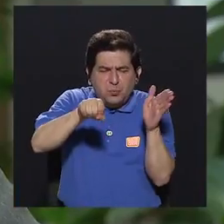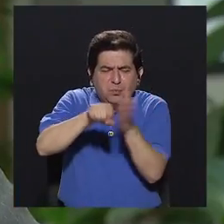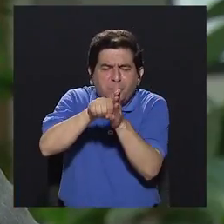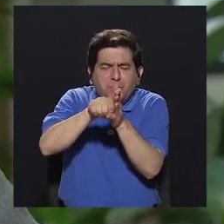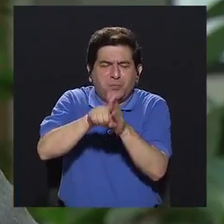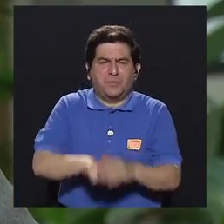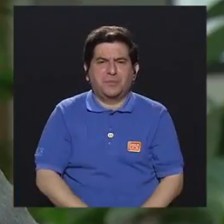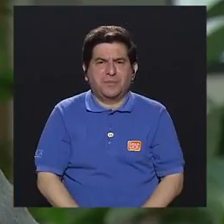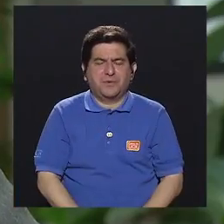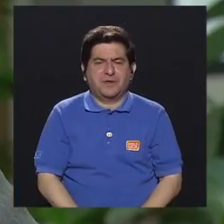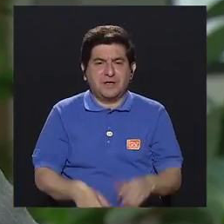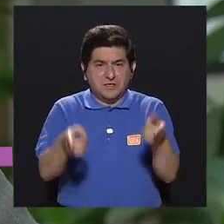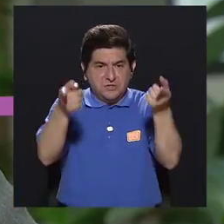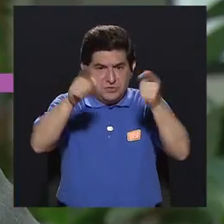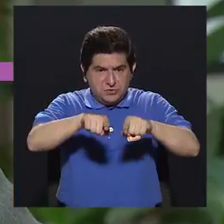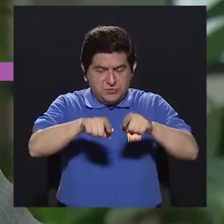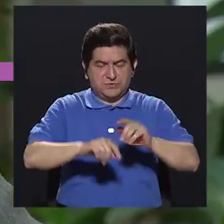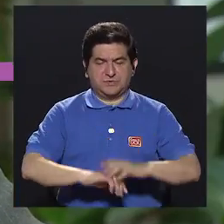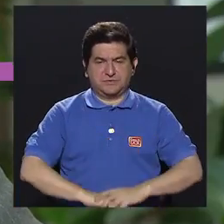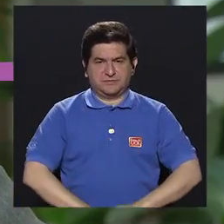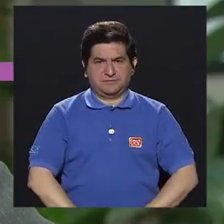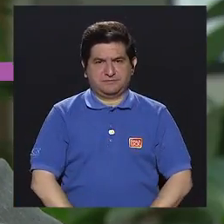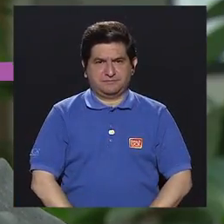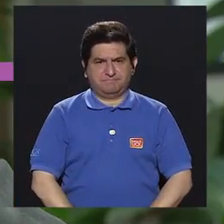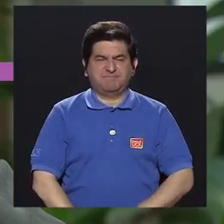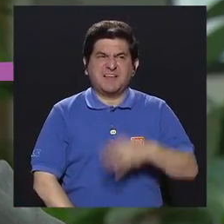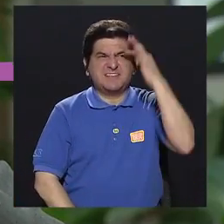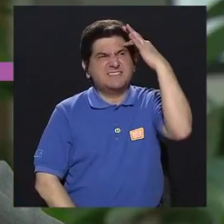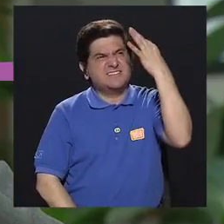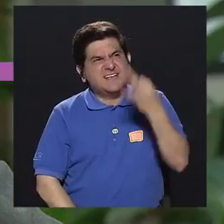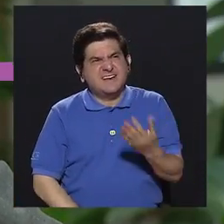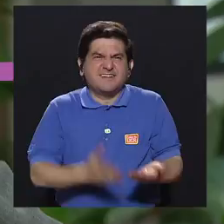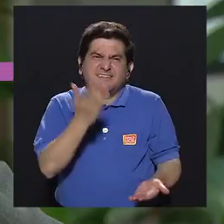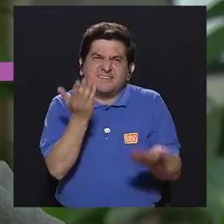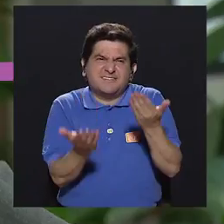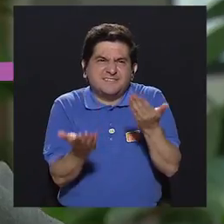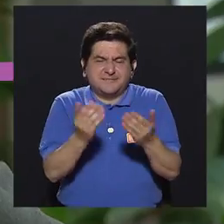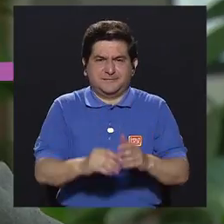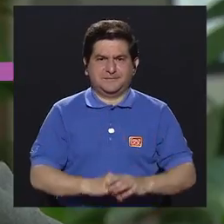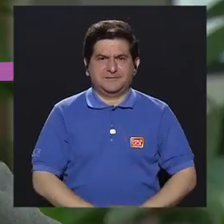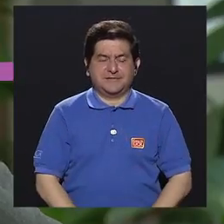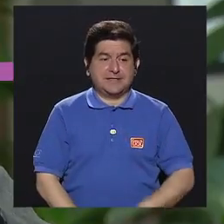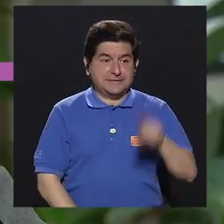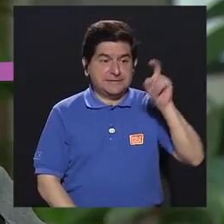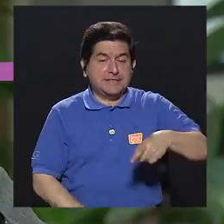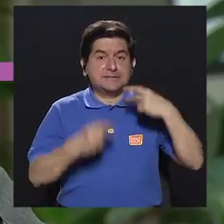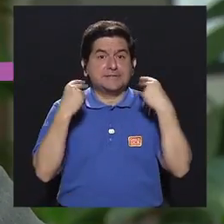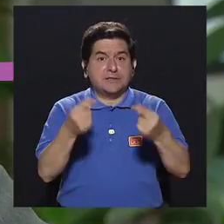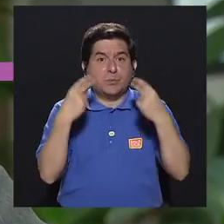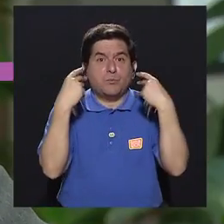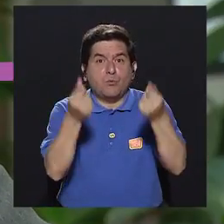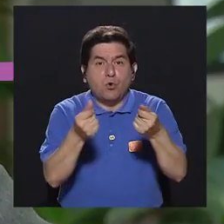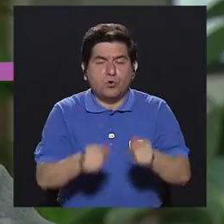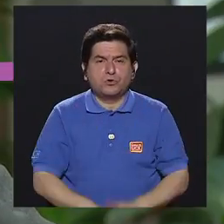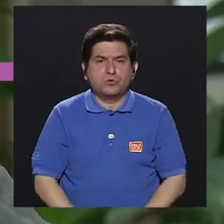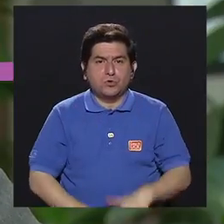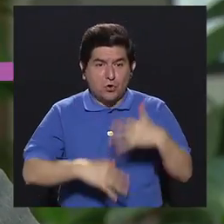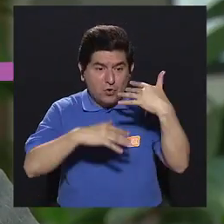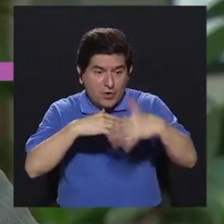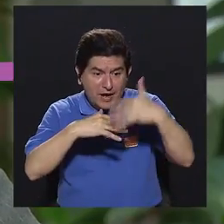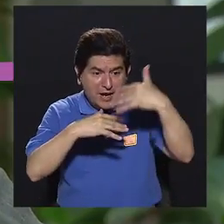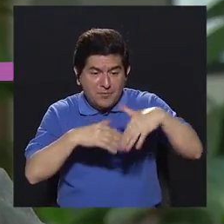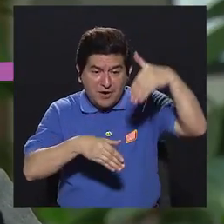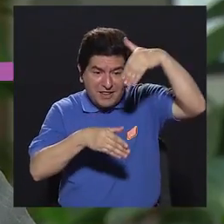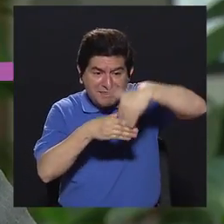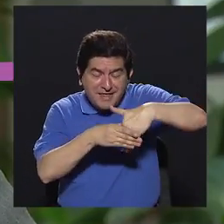coagulito de sangre o ese taponcito que llega a tapar. Se considera más urgente porque hay una